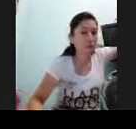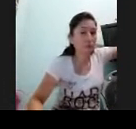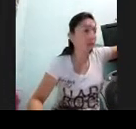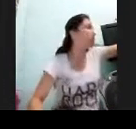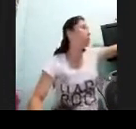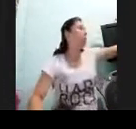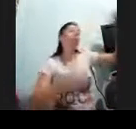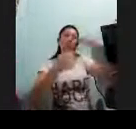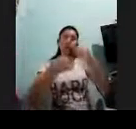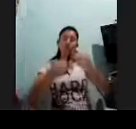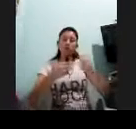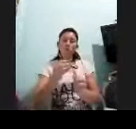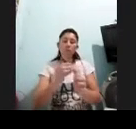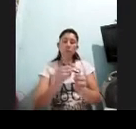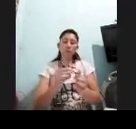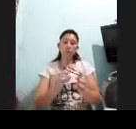¿No se acuerda?